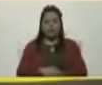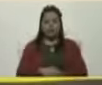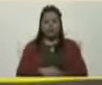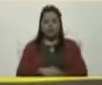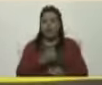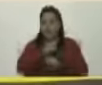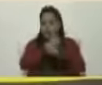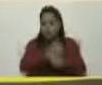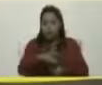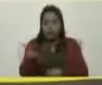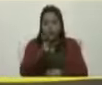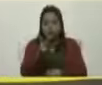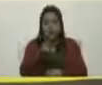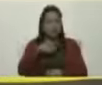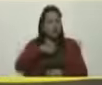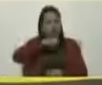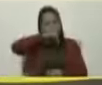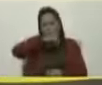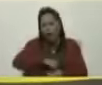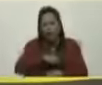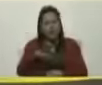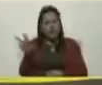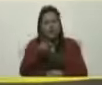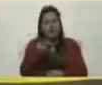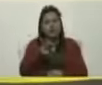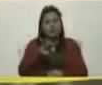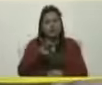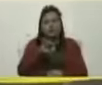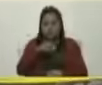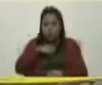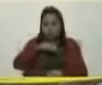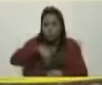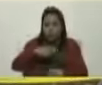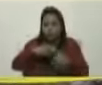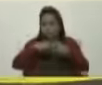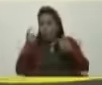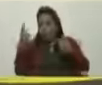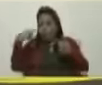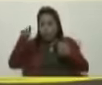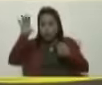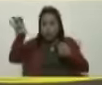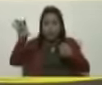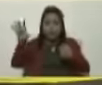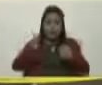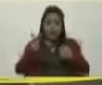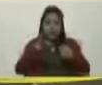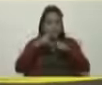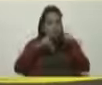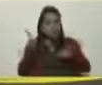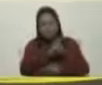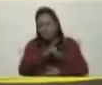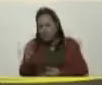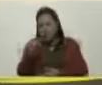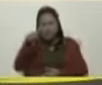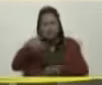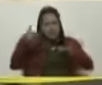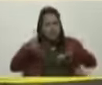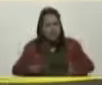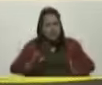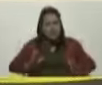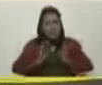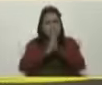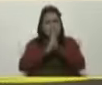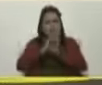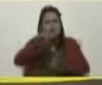a Venezuela. Yo amo a Venezuela, yo pudiera vivir fuera de Venezuela. Pero no, yo nací en San Juan de los Morros,